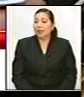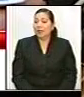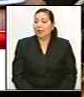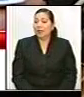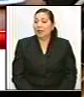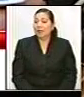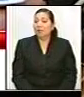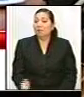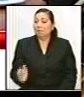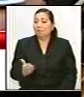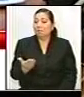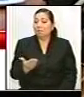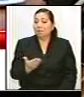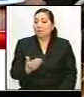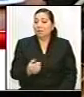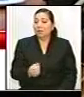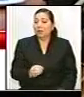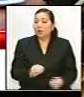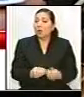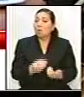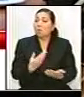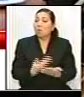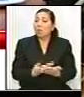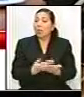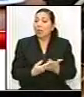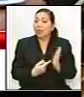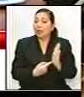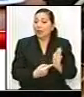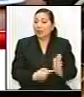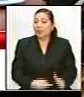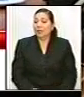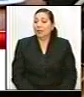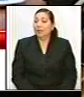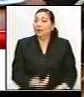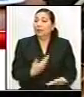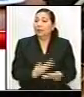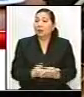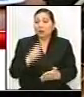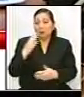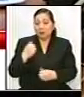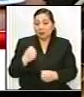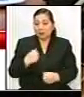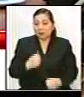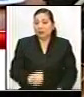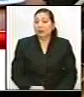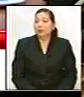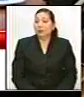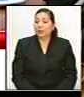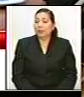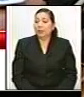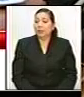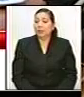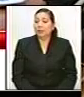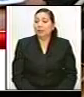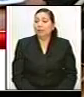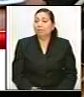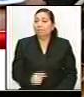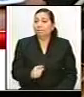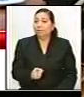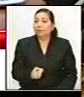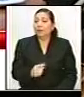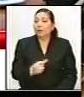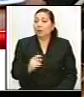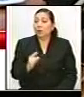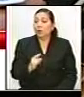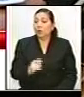Él dijo, vamos a presentar el recurso con pruebas. Pruebas, aquí tenemos constatación policial que nosotros estamos ahí siendo de